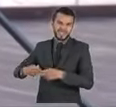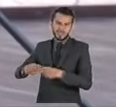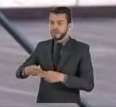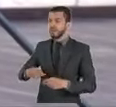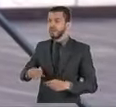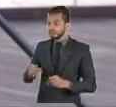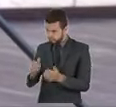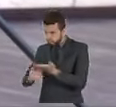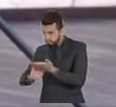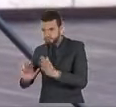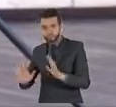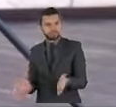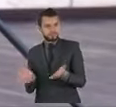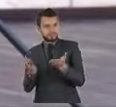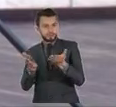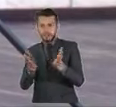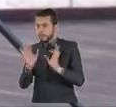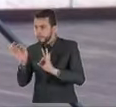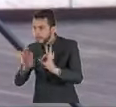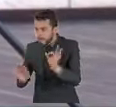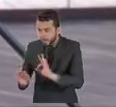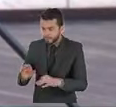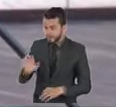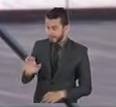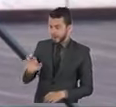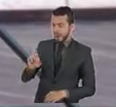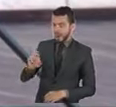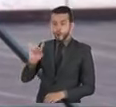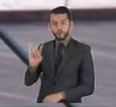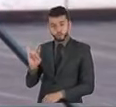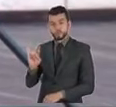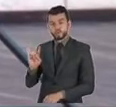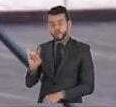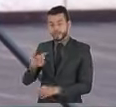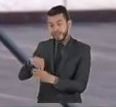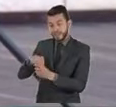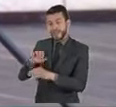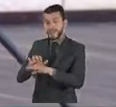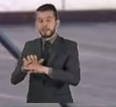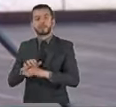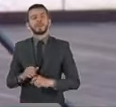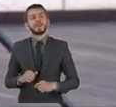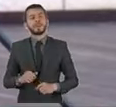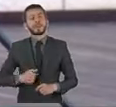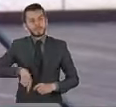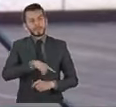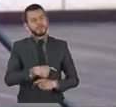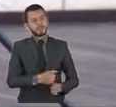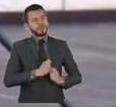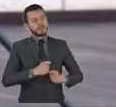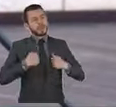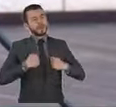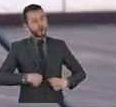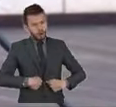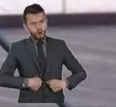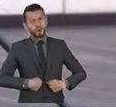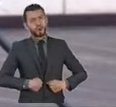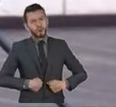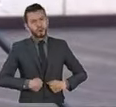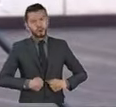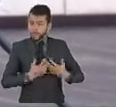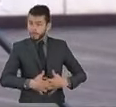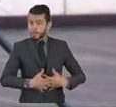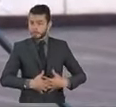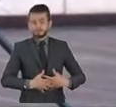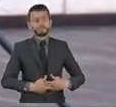proyectos urbanos y en esa medida tenemos un rol bien importante y bien particular en la concreción de esta visión de